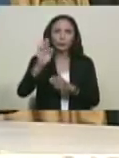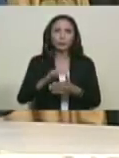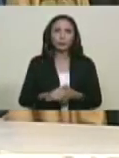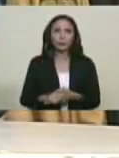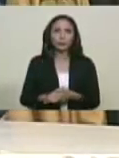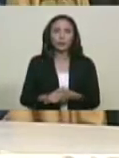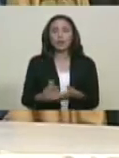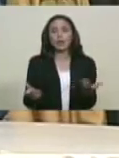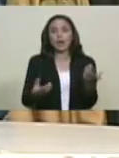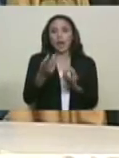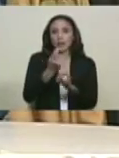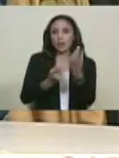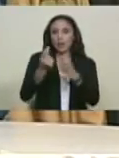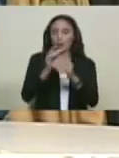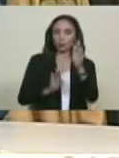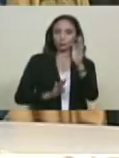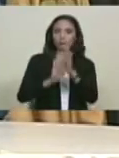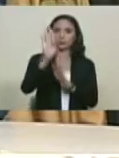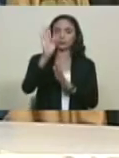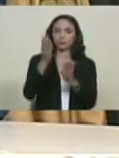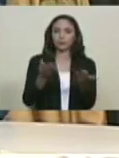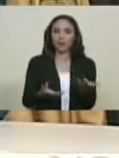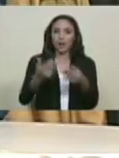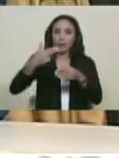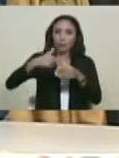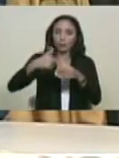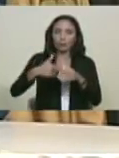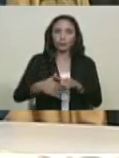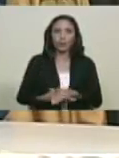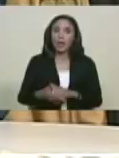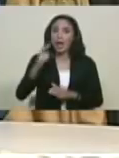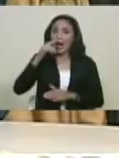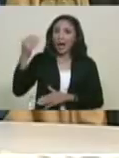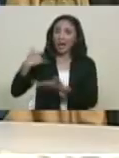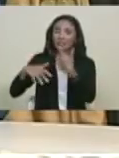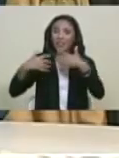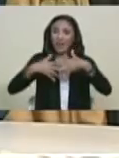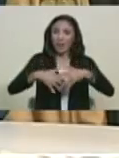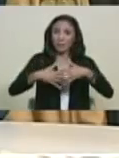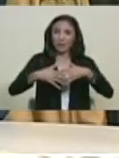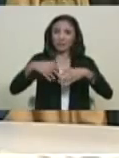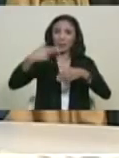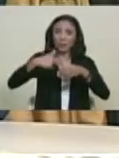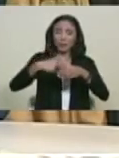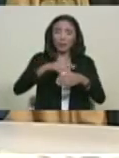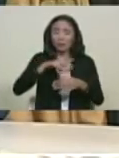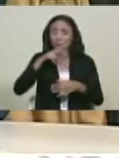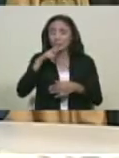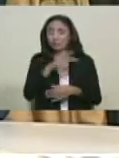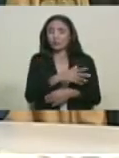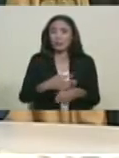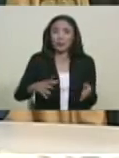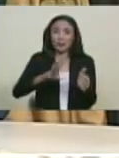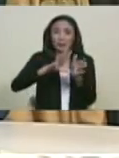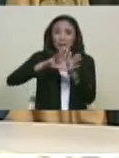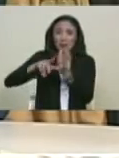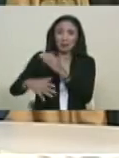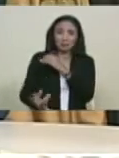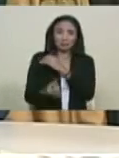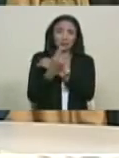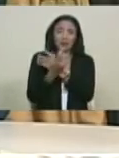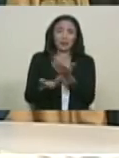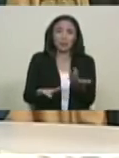ingreso petrolero del parasitismo que lo dejó el clan de bandidos corruptos y traidores que estuvo al frente de